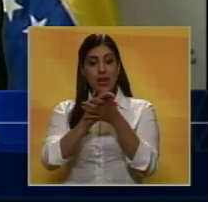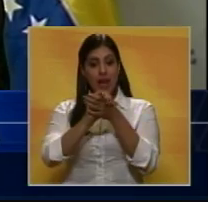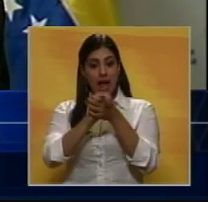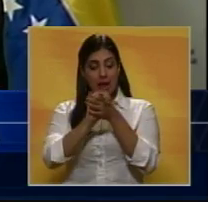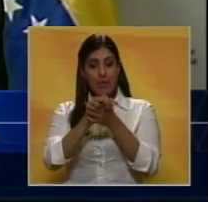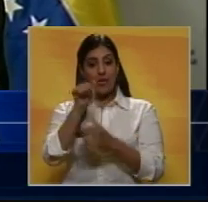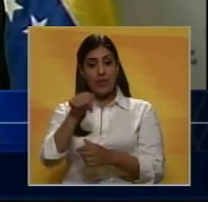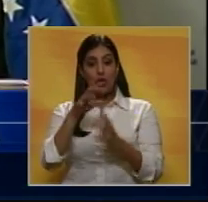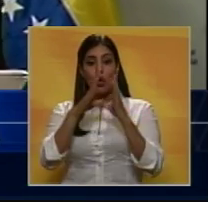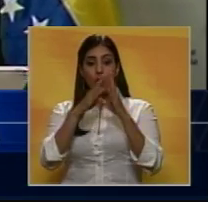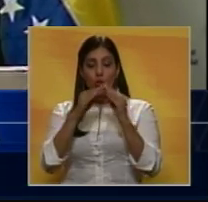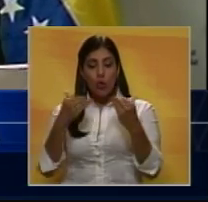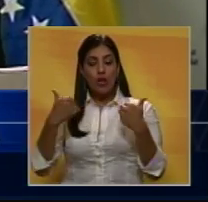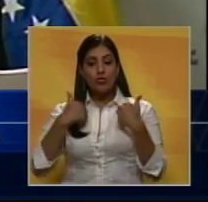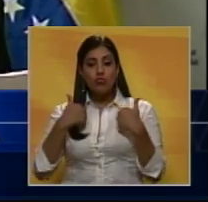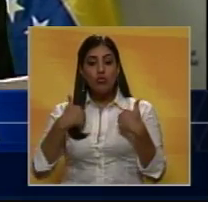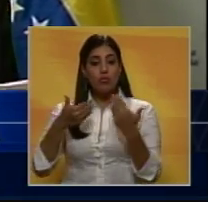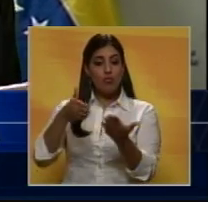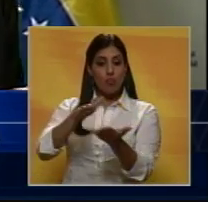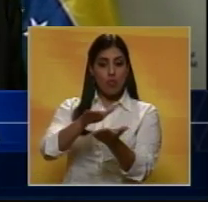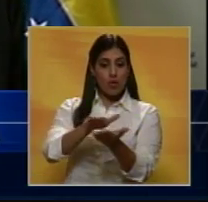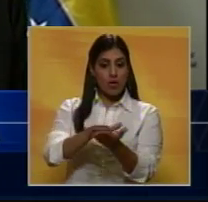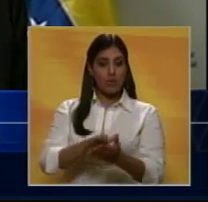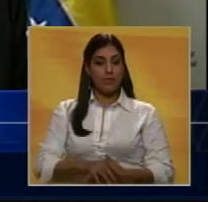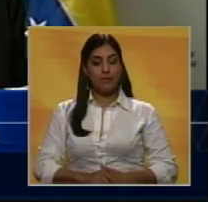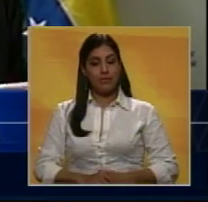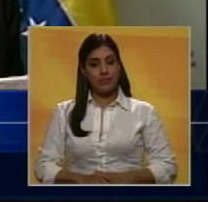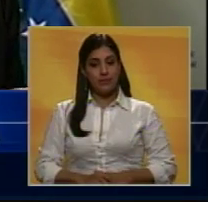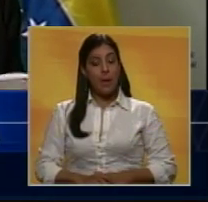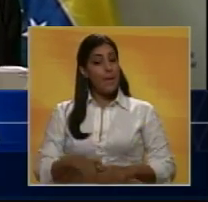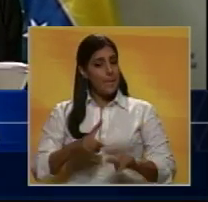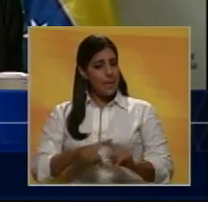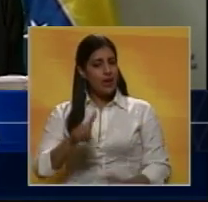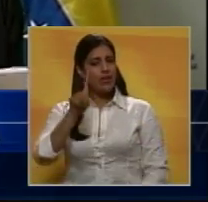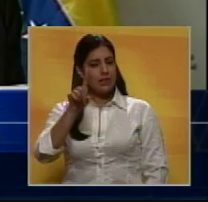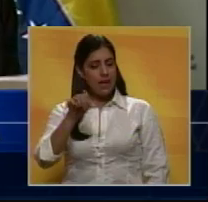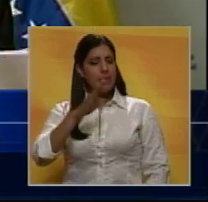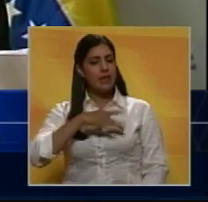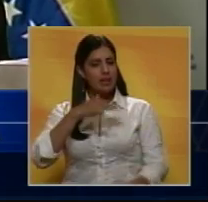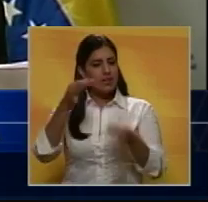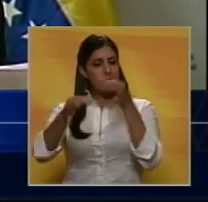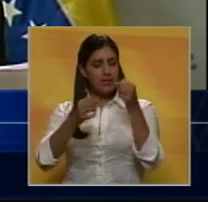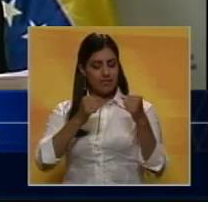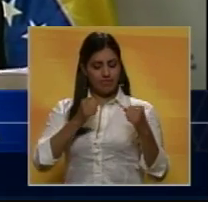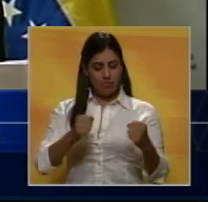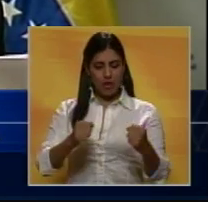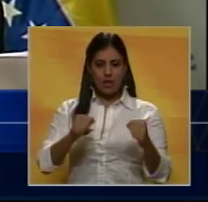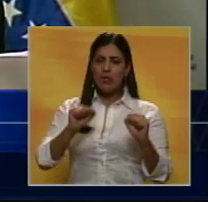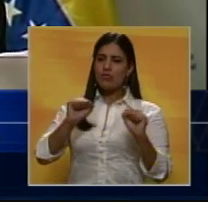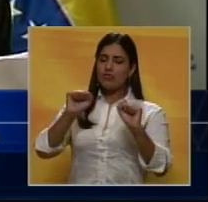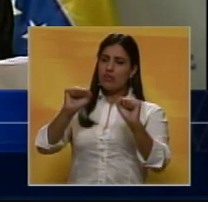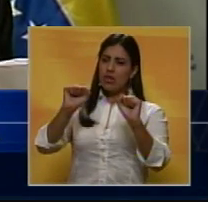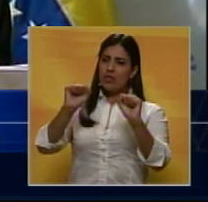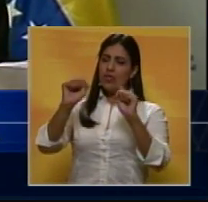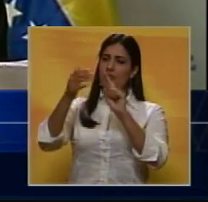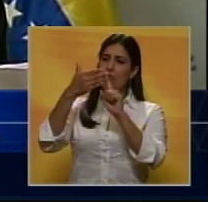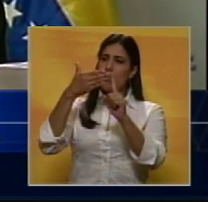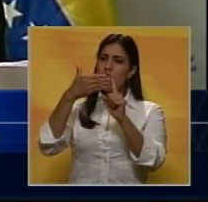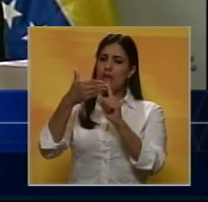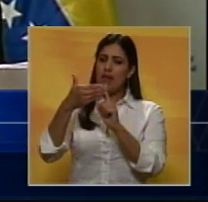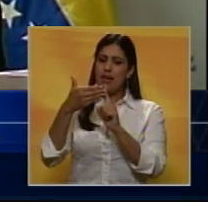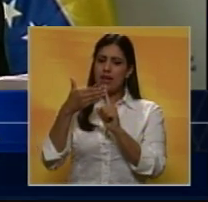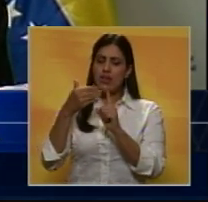amigos de todas las víctimas fallecidas. Pero también quiero expresar mi más firme rechazo a la